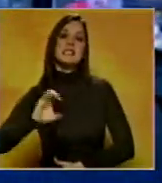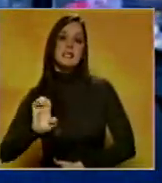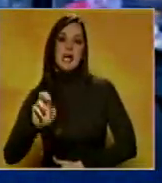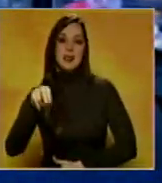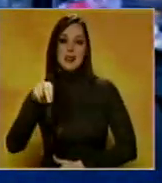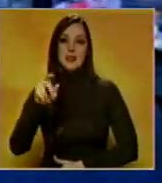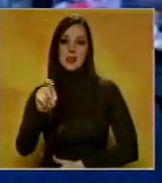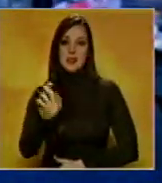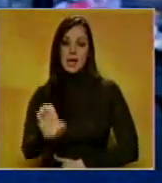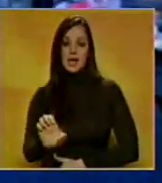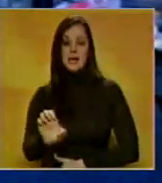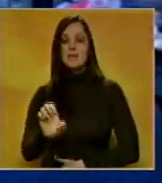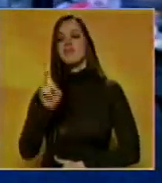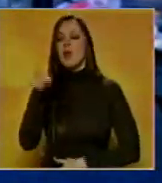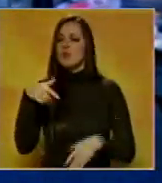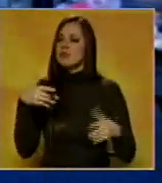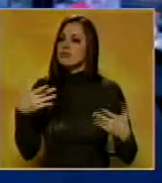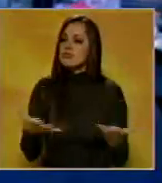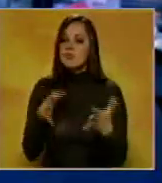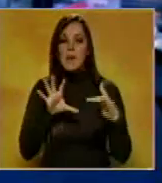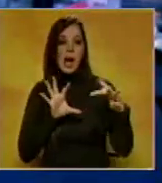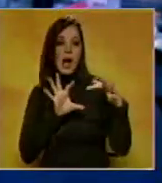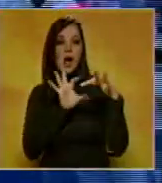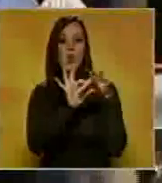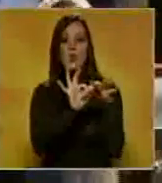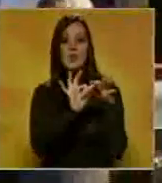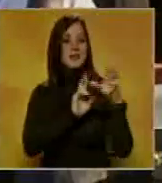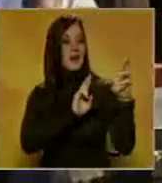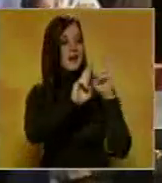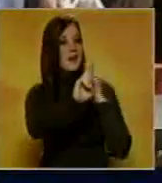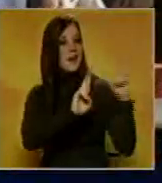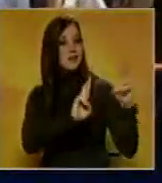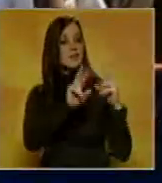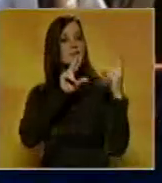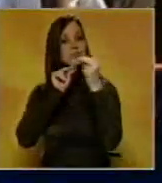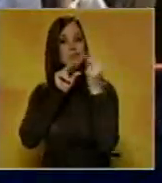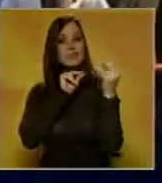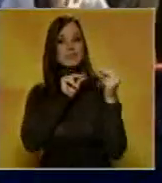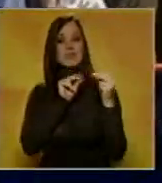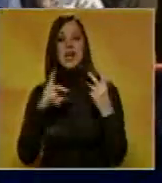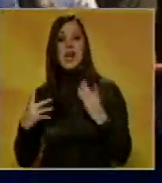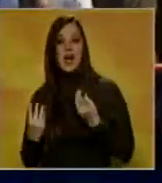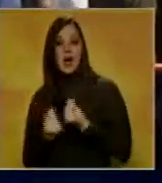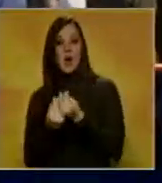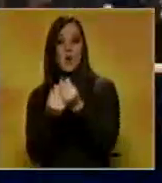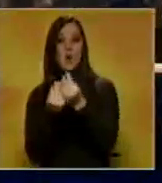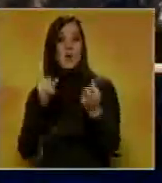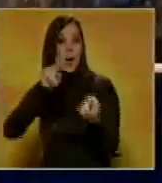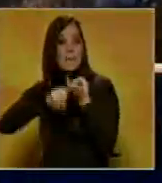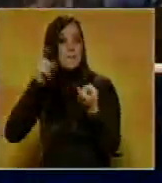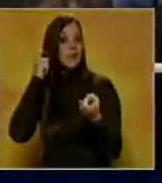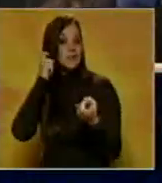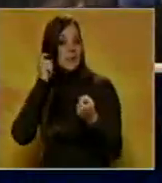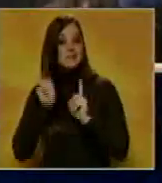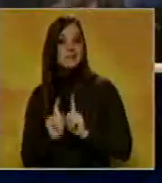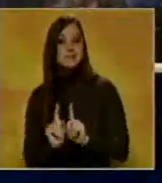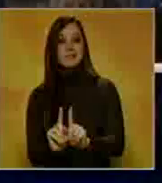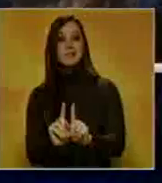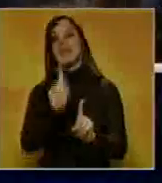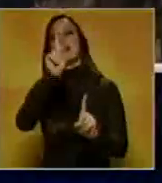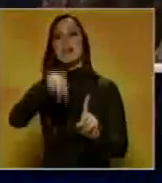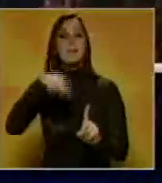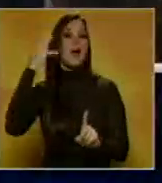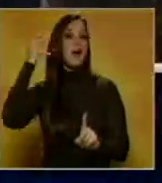hermandad, cooperación y potenciar la integración caribeña. El mandatario nacional llegó junto a la primera dama, Cilia Flores, y la canciller